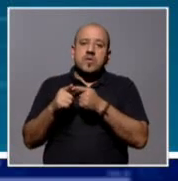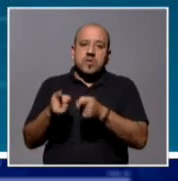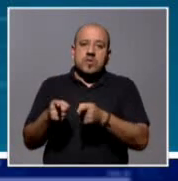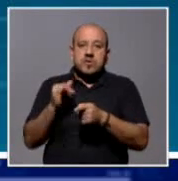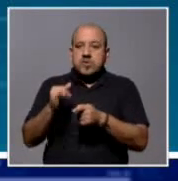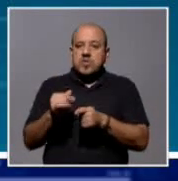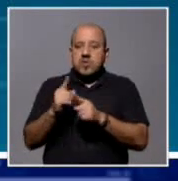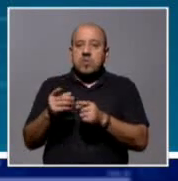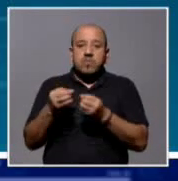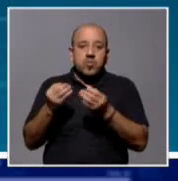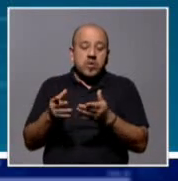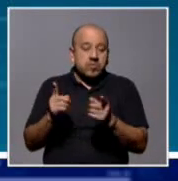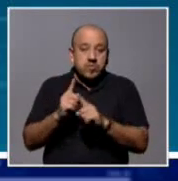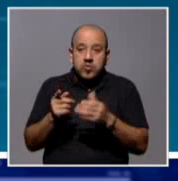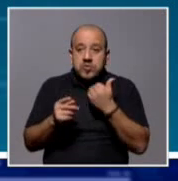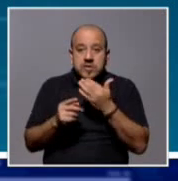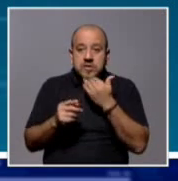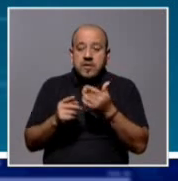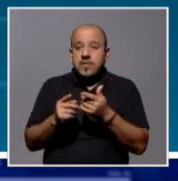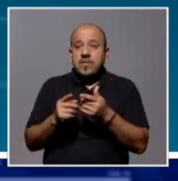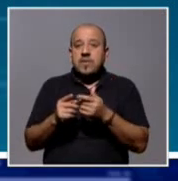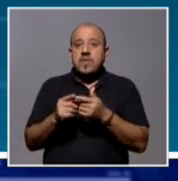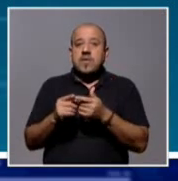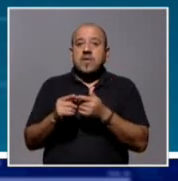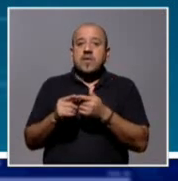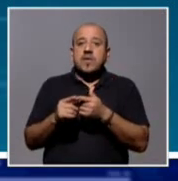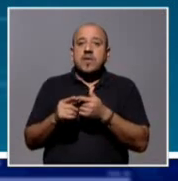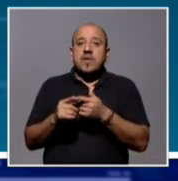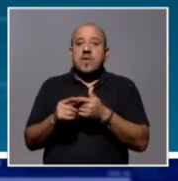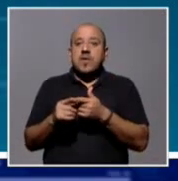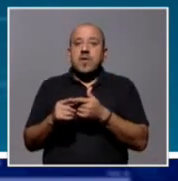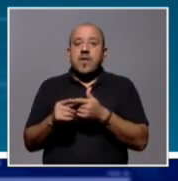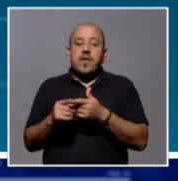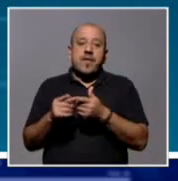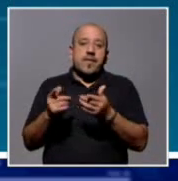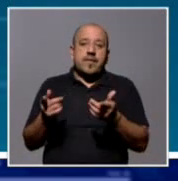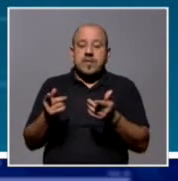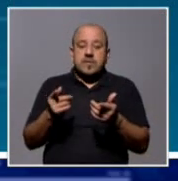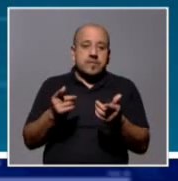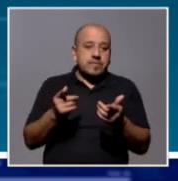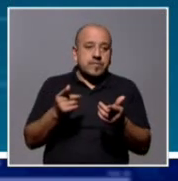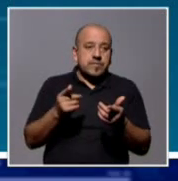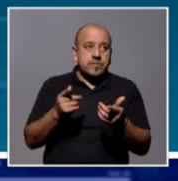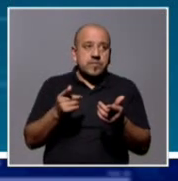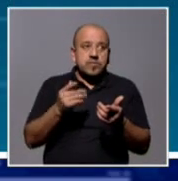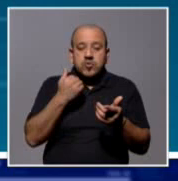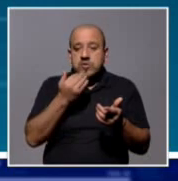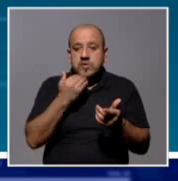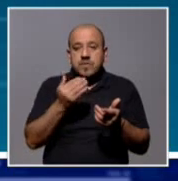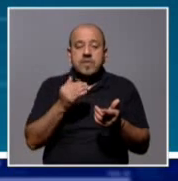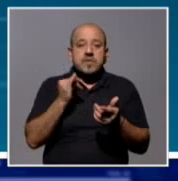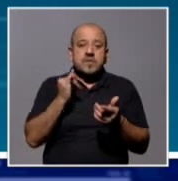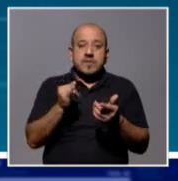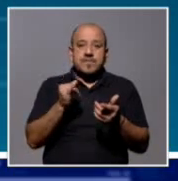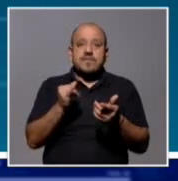no. Porque no se sabe si está vivo o muerto hasta contagiar un ser vivo, por decirlo así, a lo bestia. De alguna manera sí, o sea